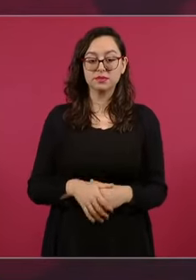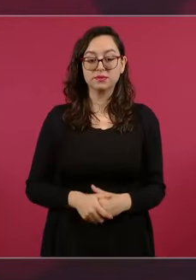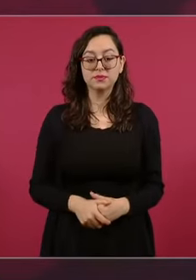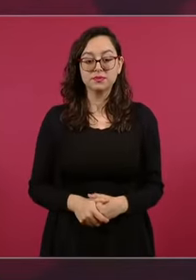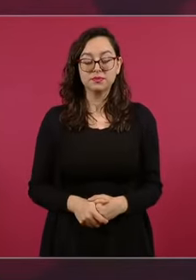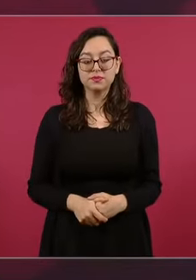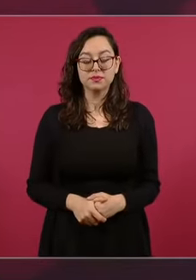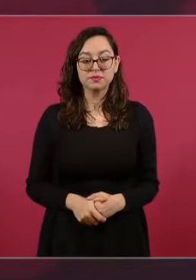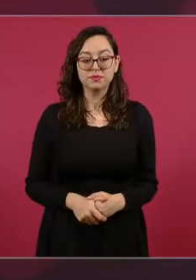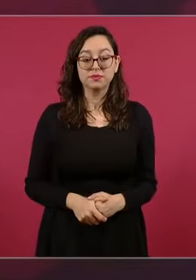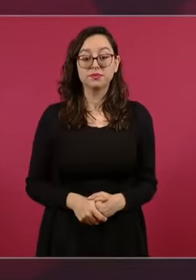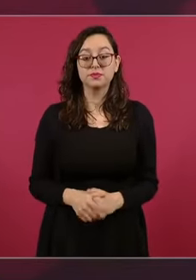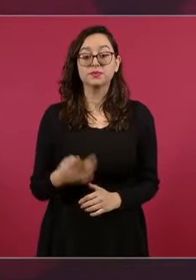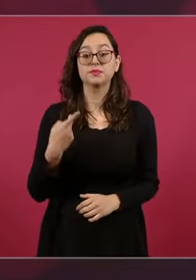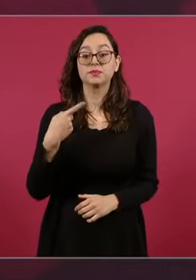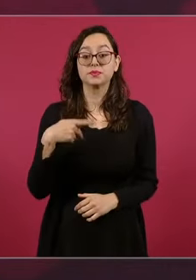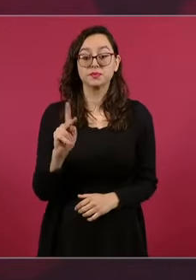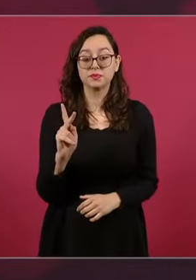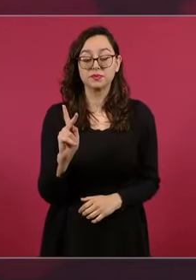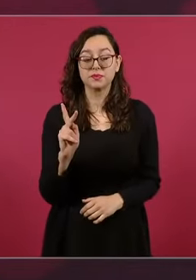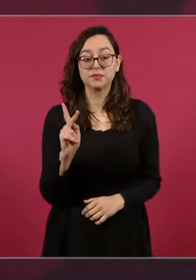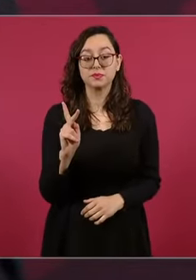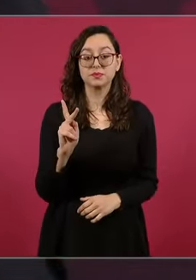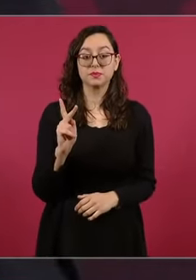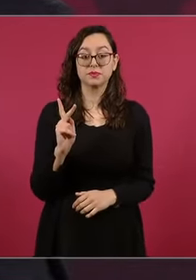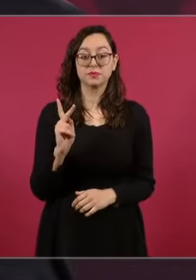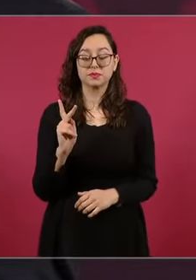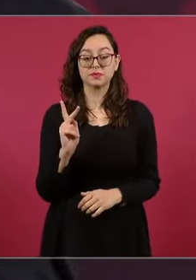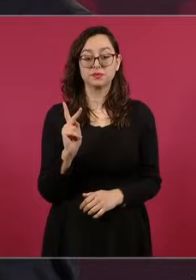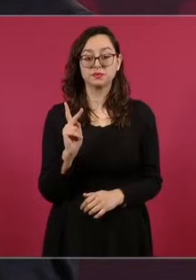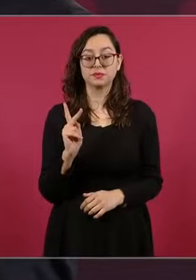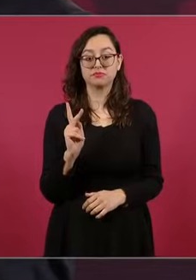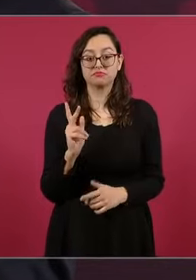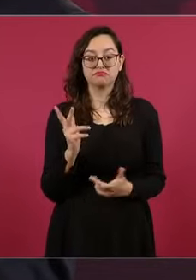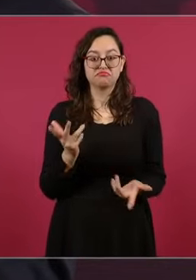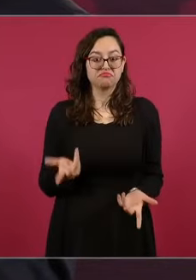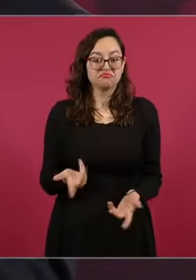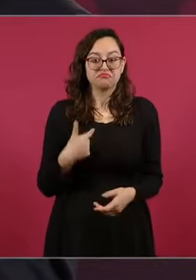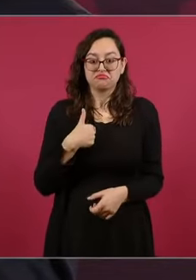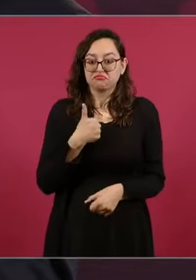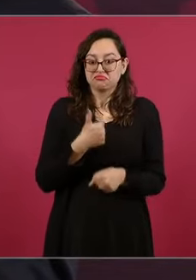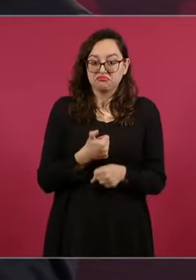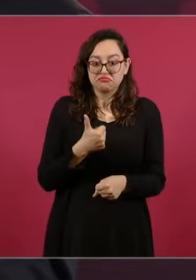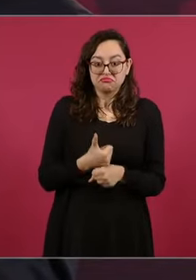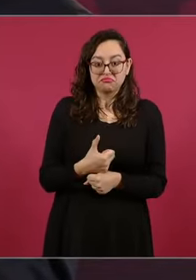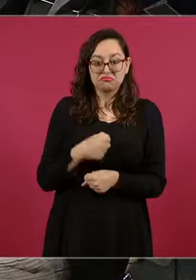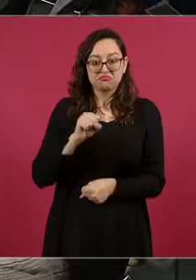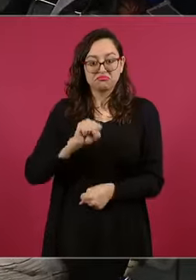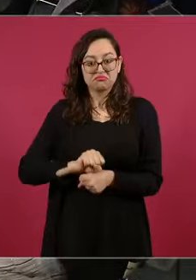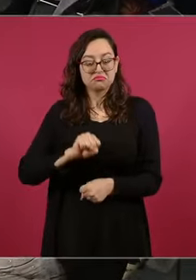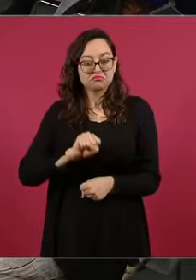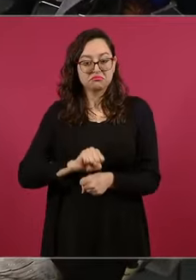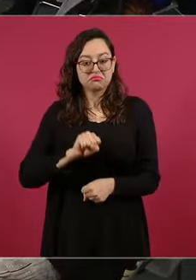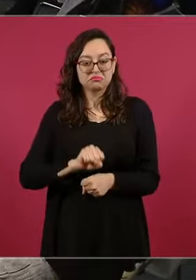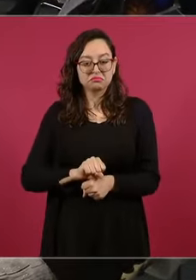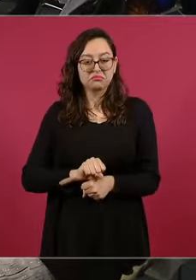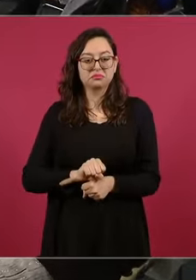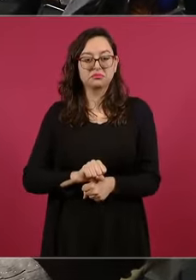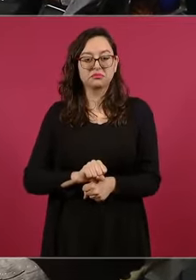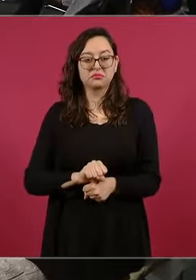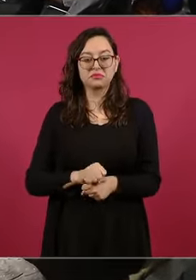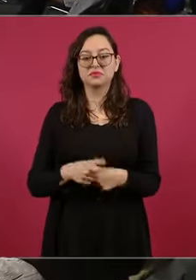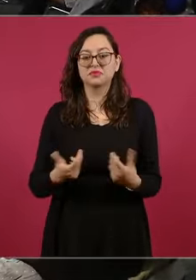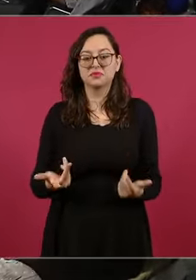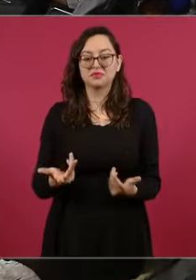Pero cuando estaba yo pues en la primaria, en la secundaria, con guantes de